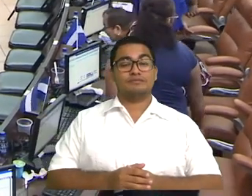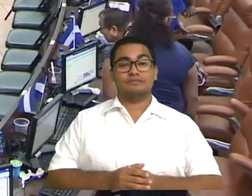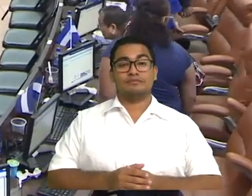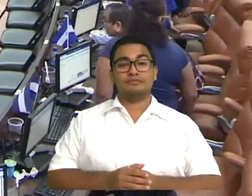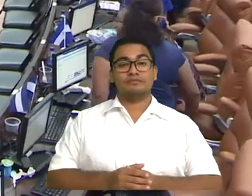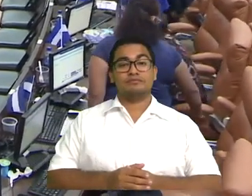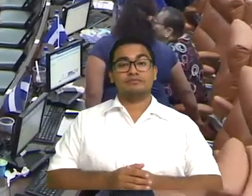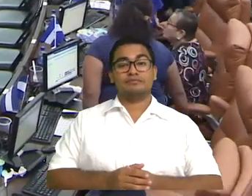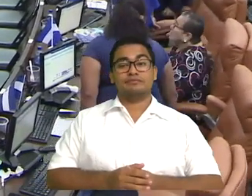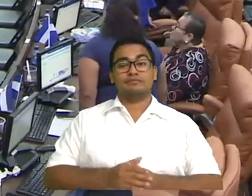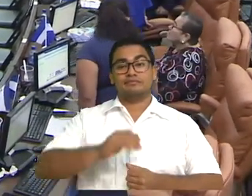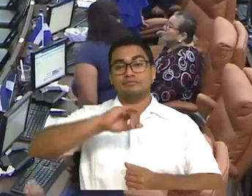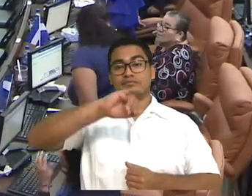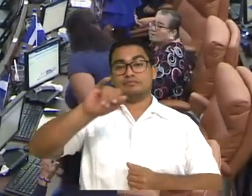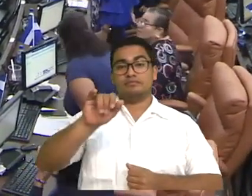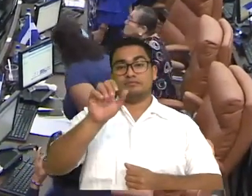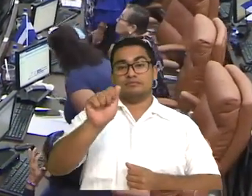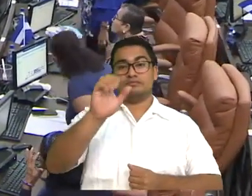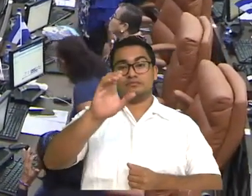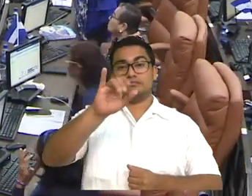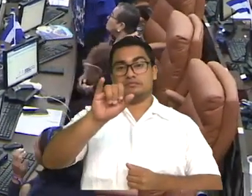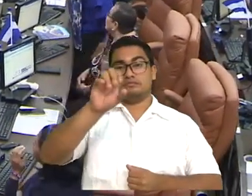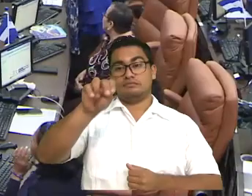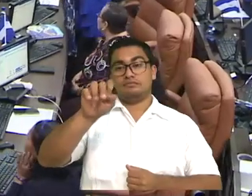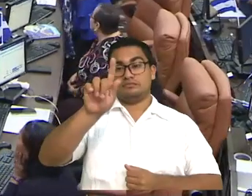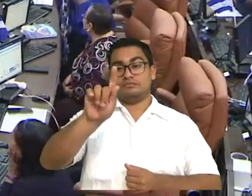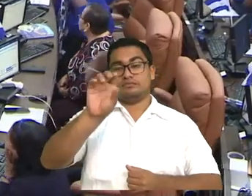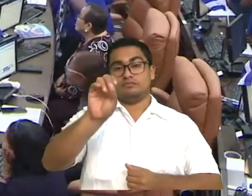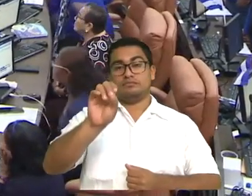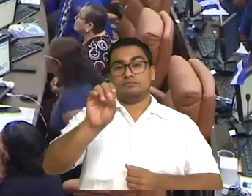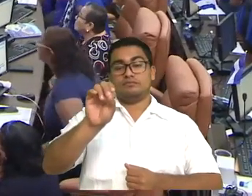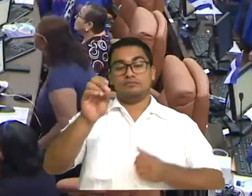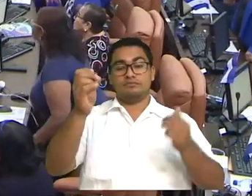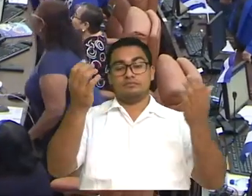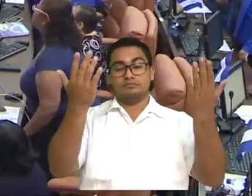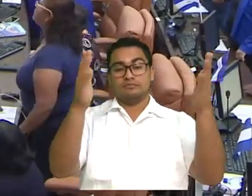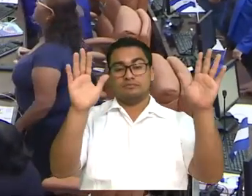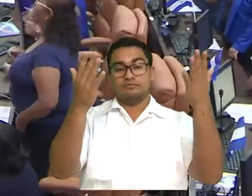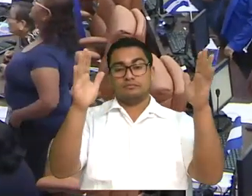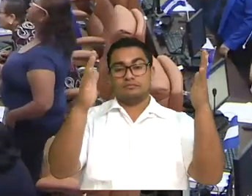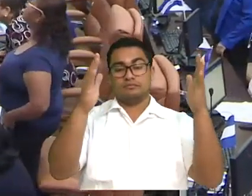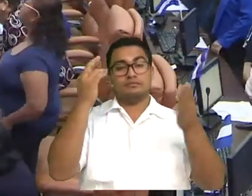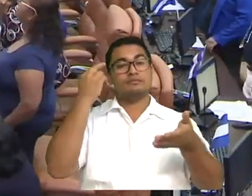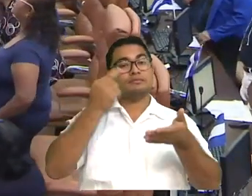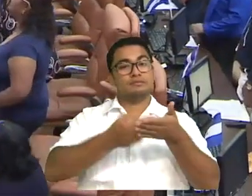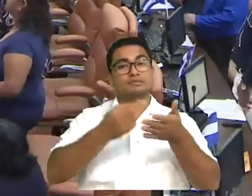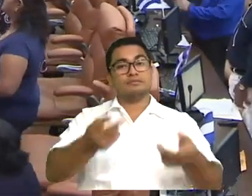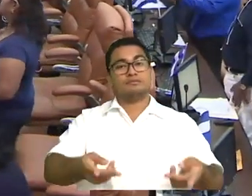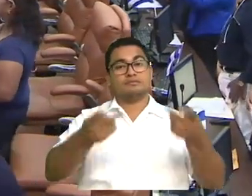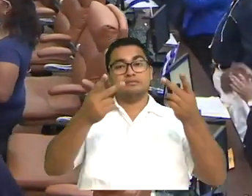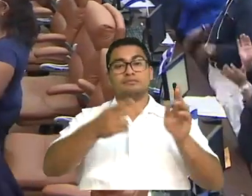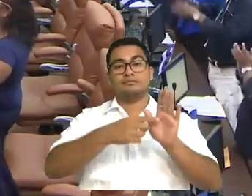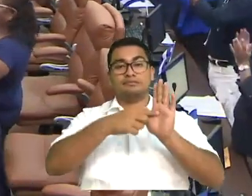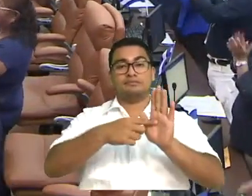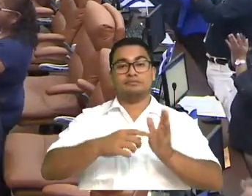Honremos a Jacinto con un aplauso por su vida y por su ejemplo.